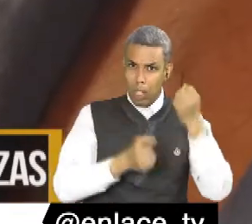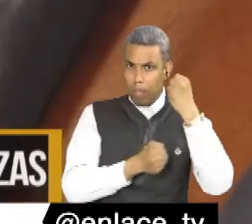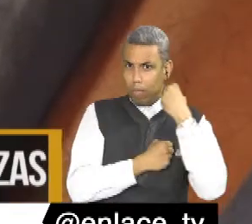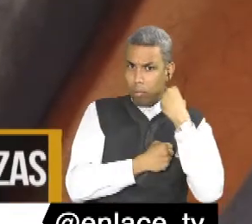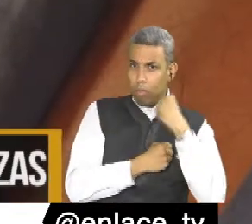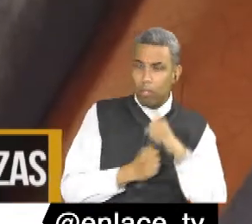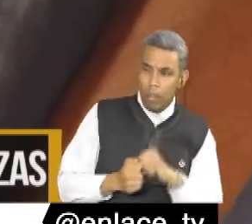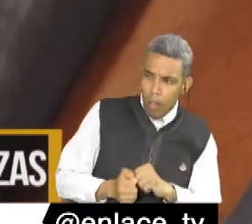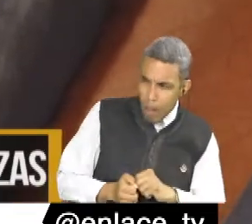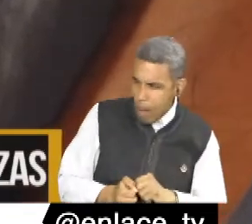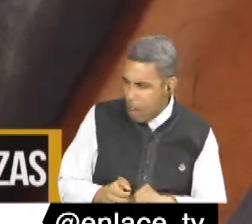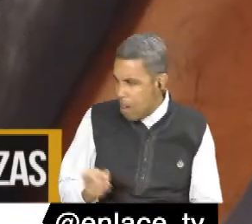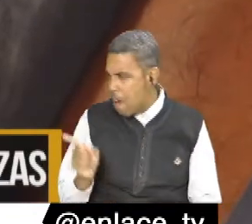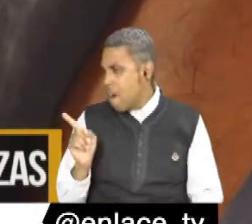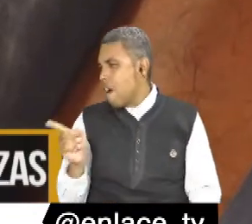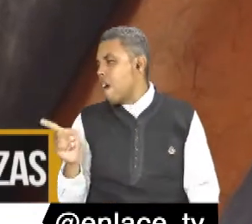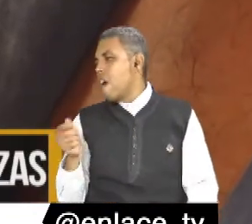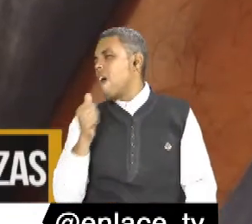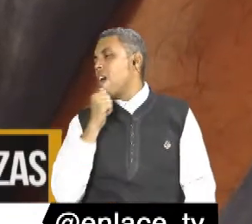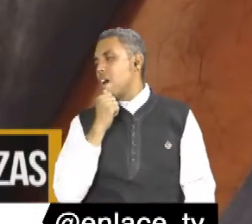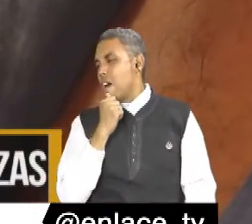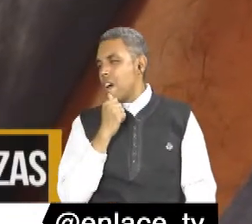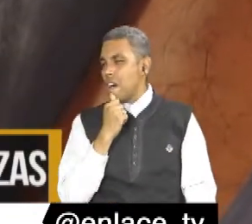me golpearon bastante.